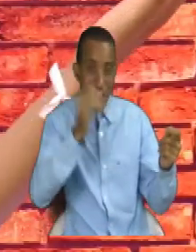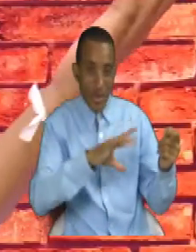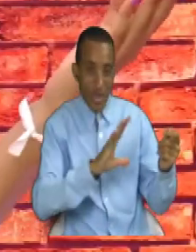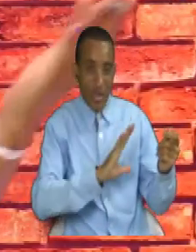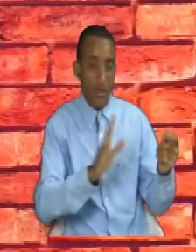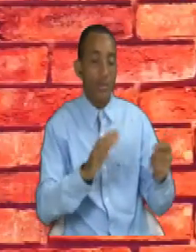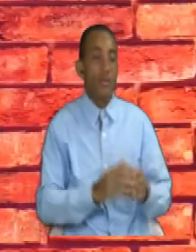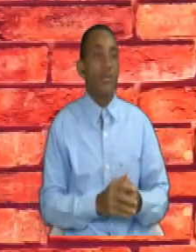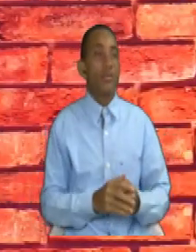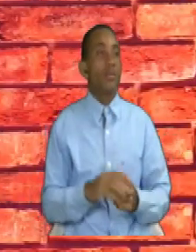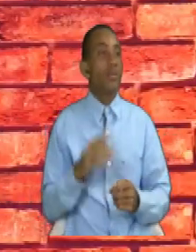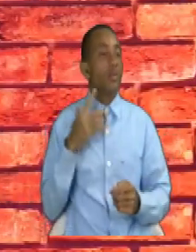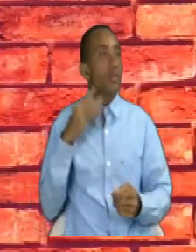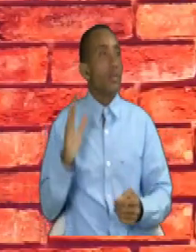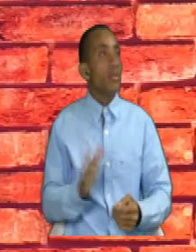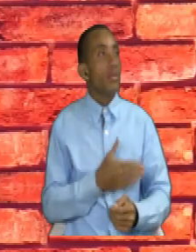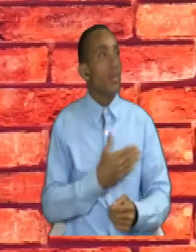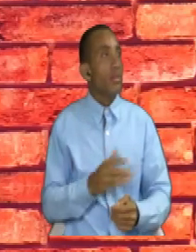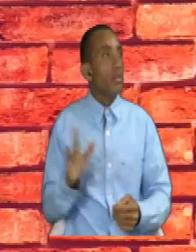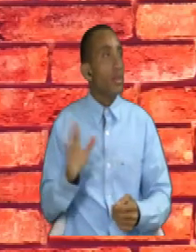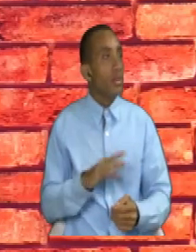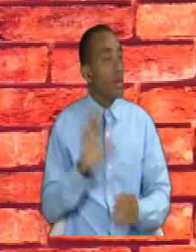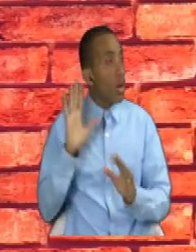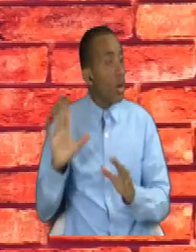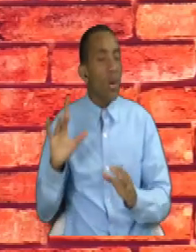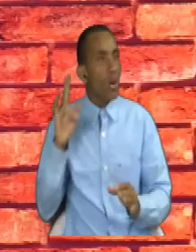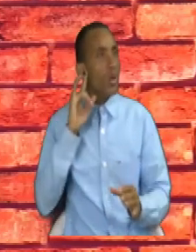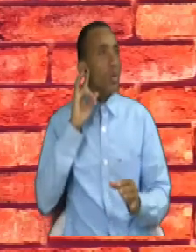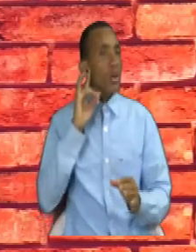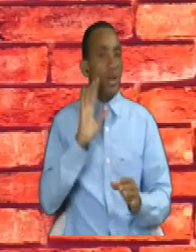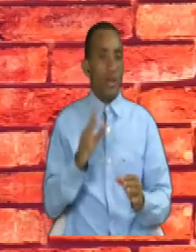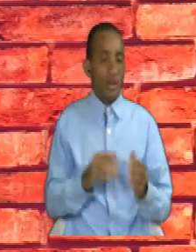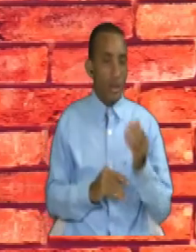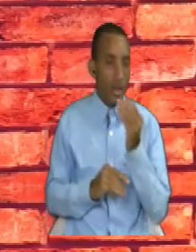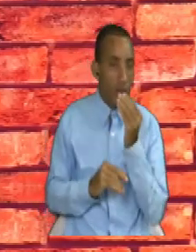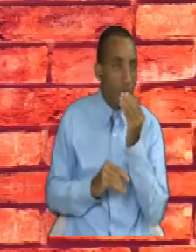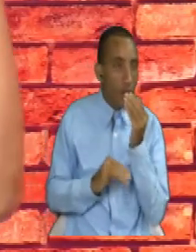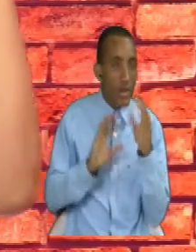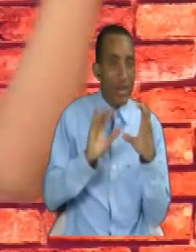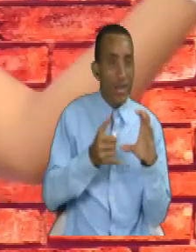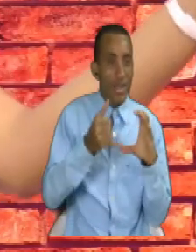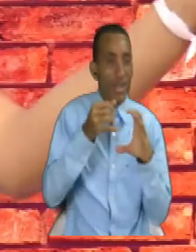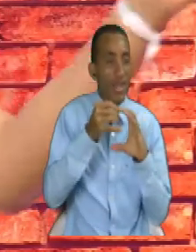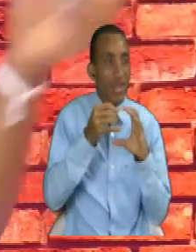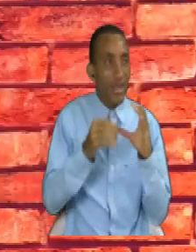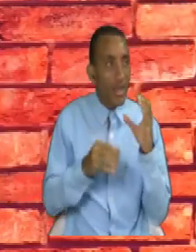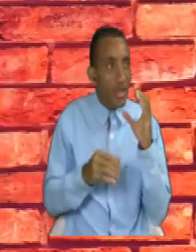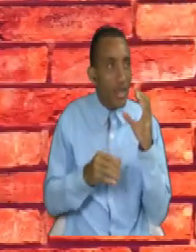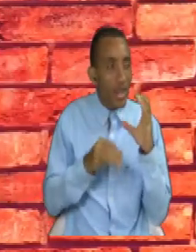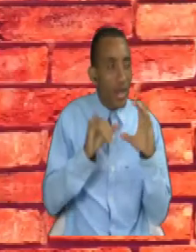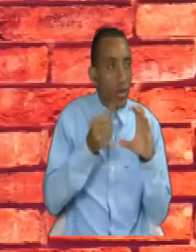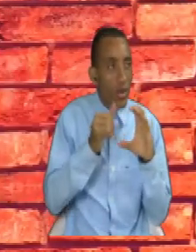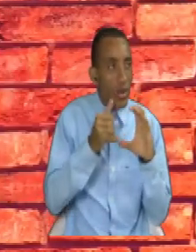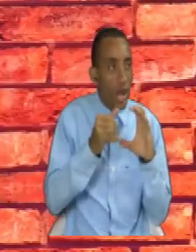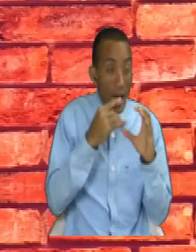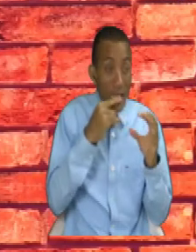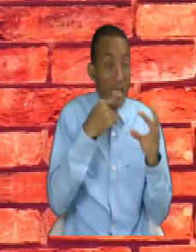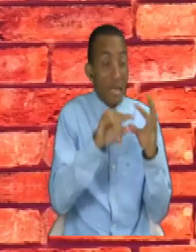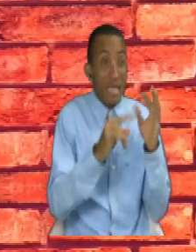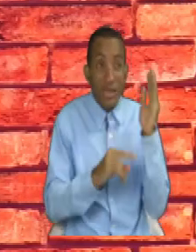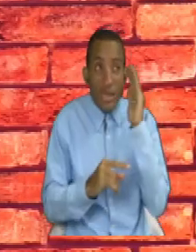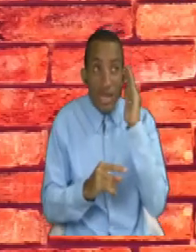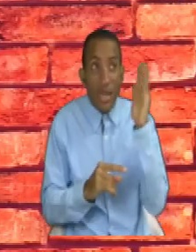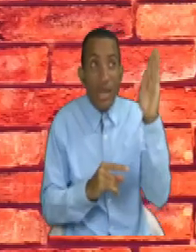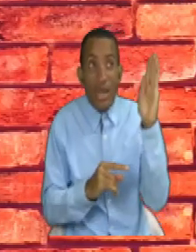escuché la canción de Dairo, entonces yo le mandé un mensaje de voz por WhatsApp y yo, Dairo, mira, está sonando tu canción. Sí, sí, eso ha pasado